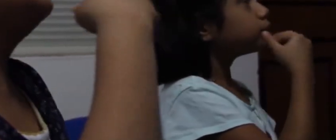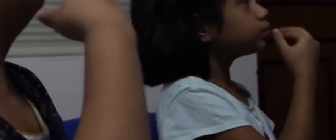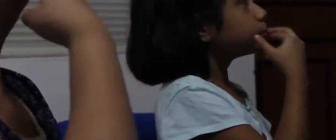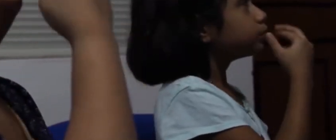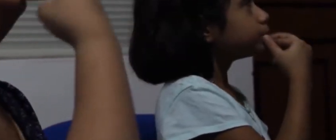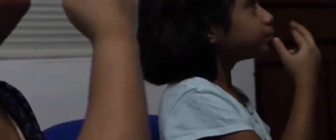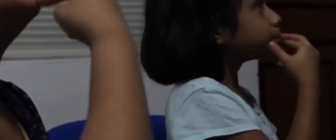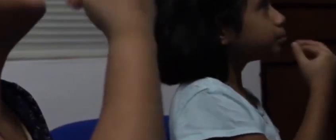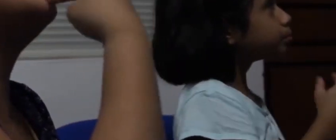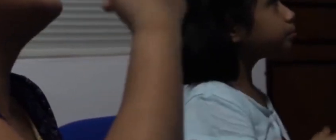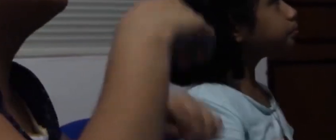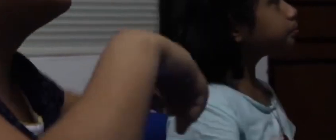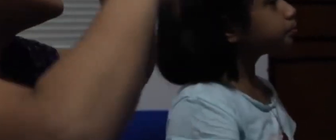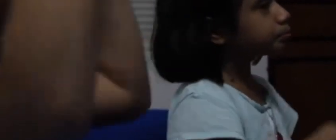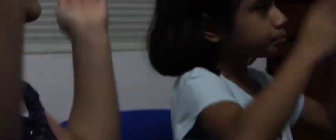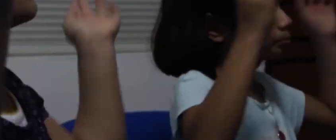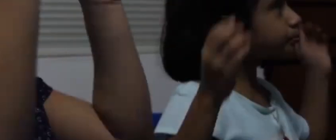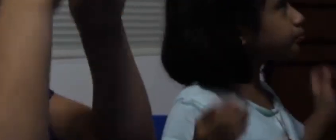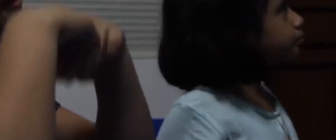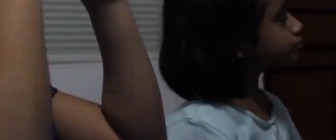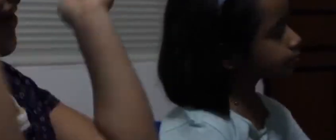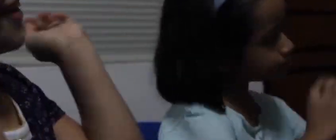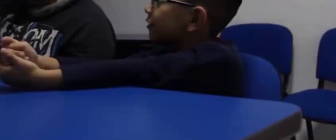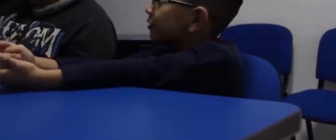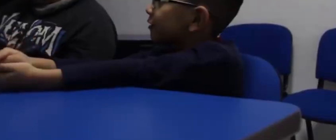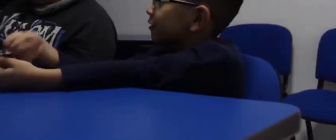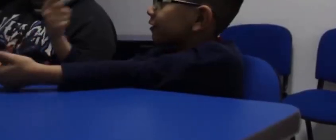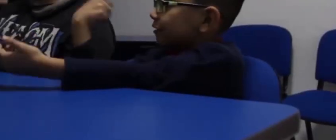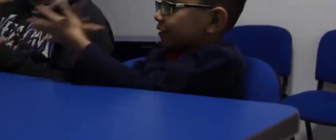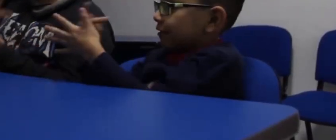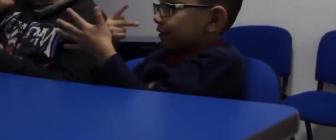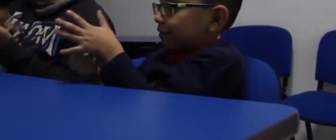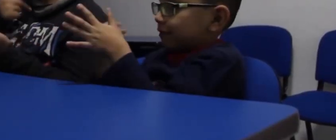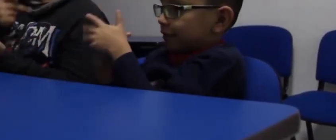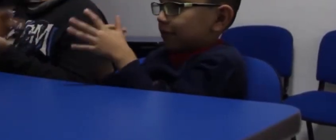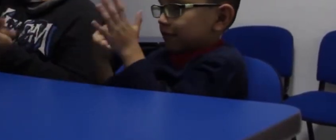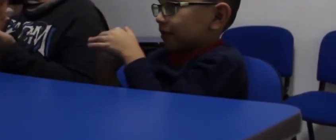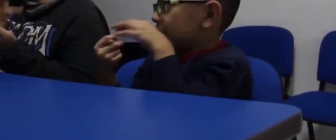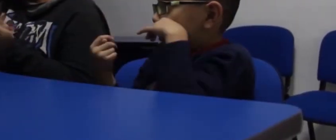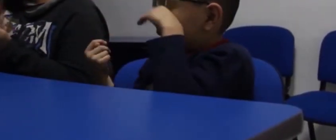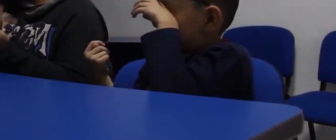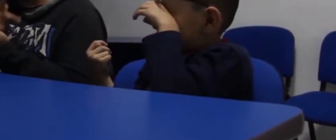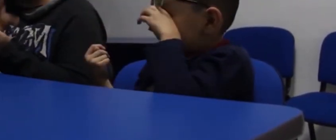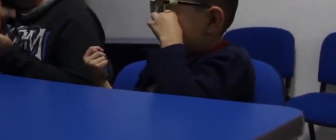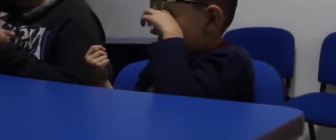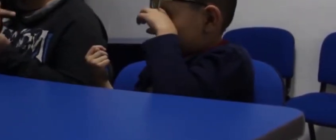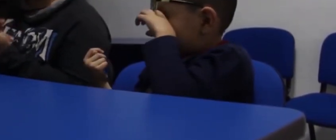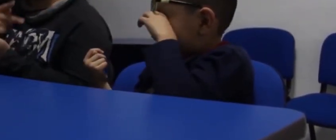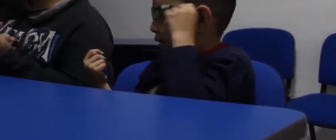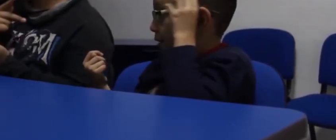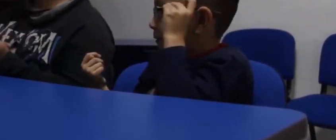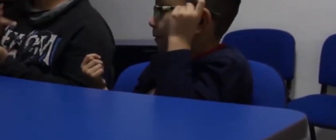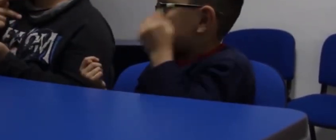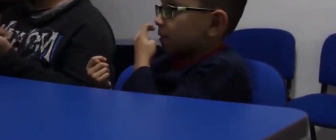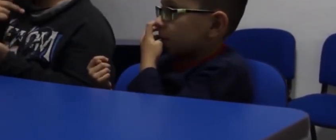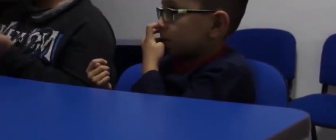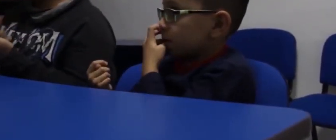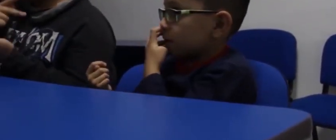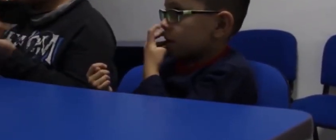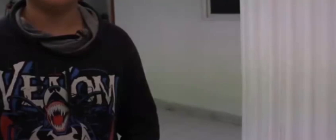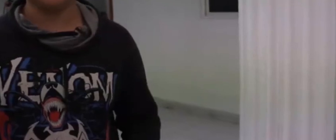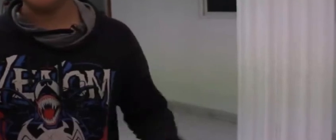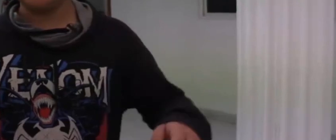pueda hablar, que sea sordo, lo podemos ayudar a traducir, a hacer amigos, y no sabes cuándo lo vas a